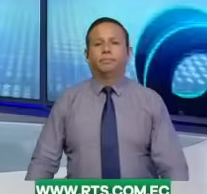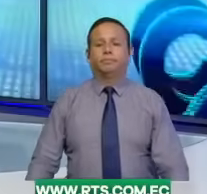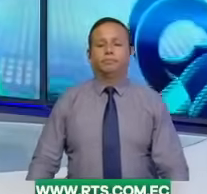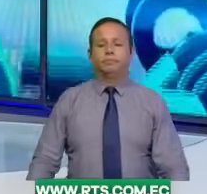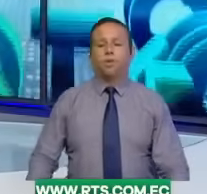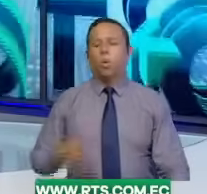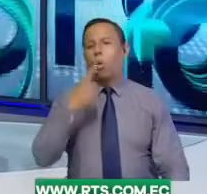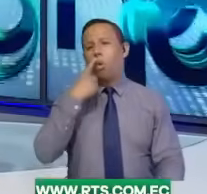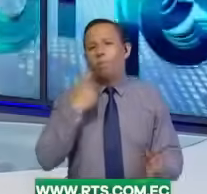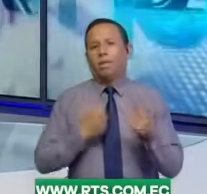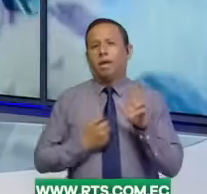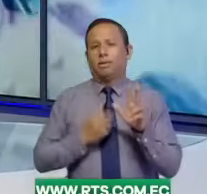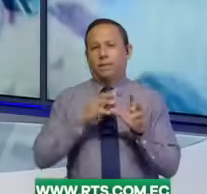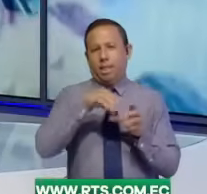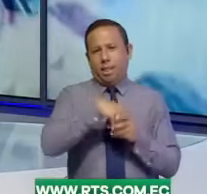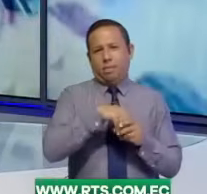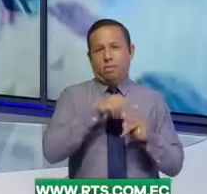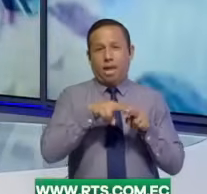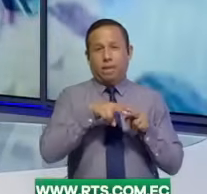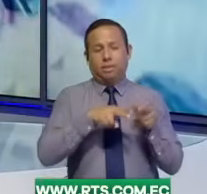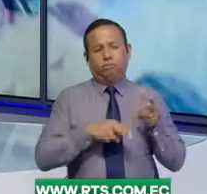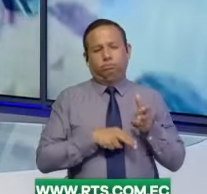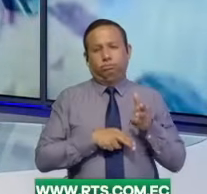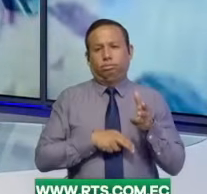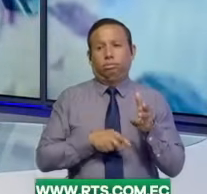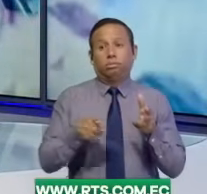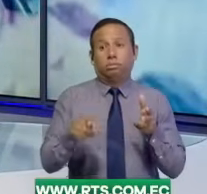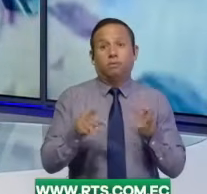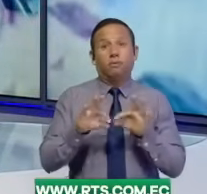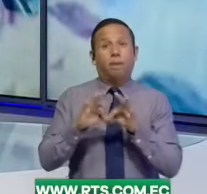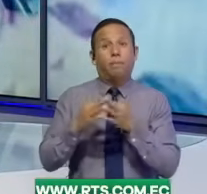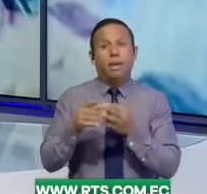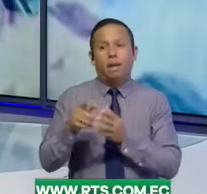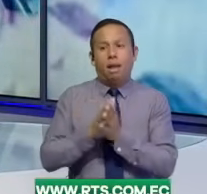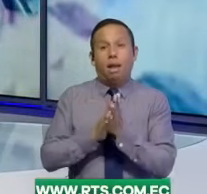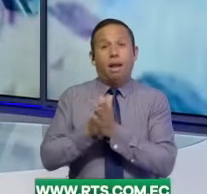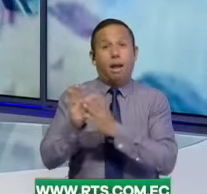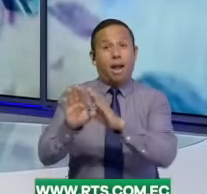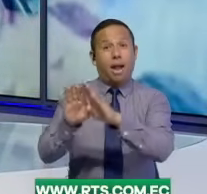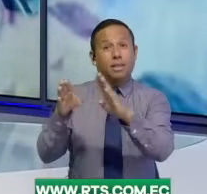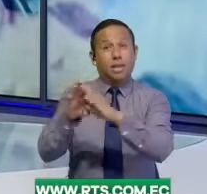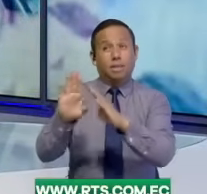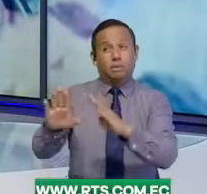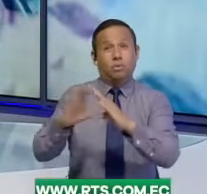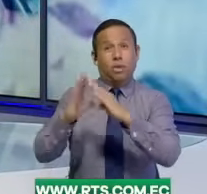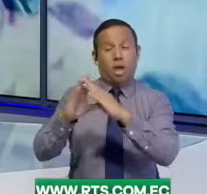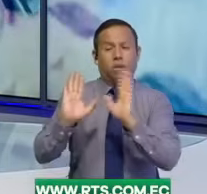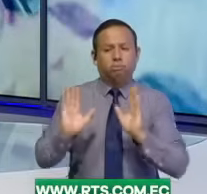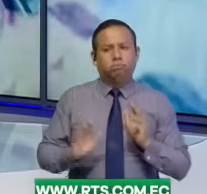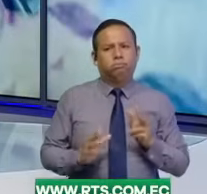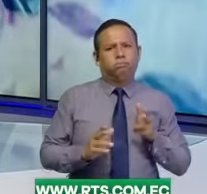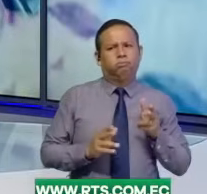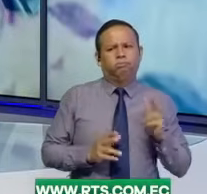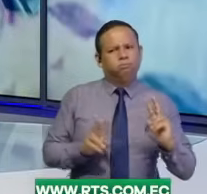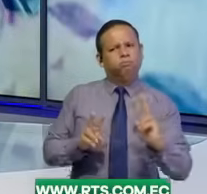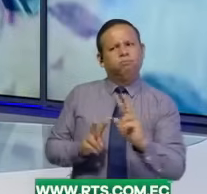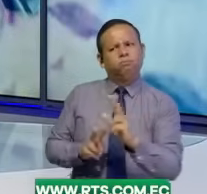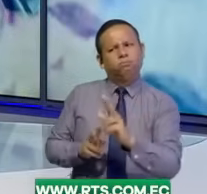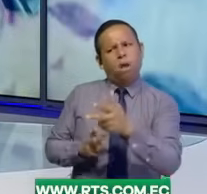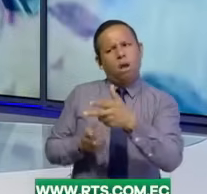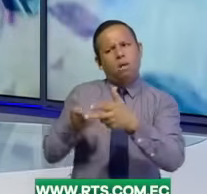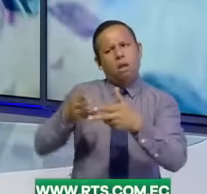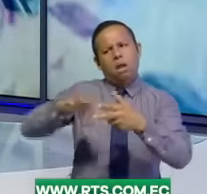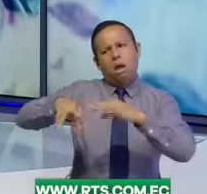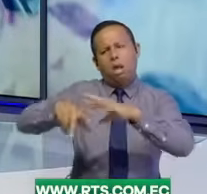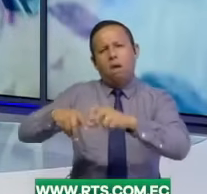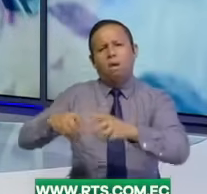Tres sujetos a bordo de un taxi asaltaron a una familia en el garaje de su casa en la ciudadela Los Ceibos, en la vía a la costa. Mientras tanto,